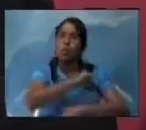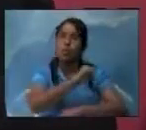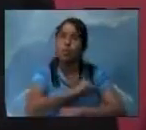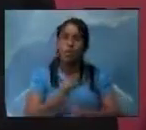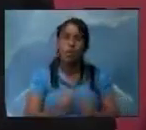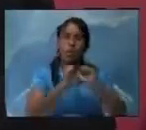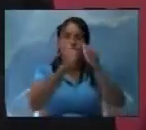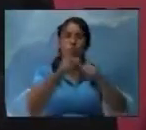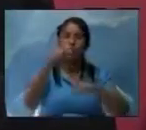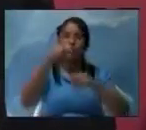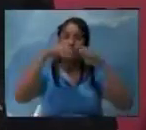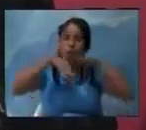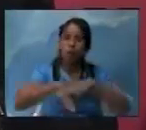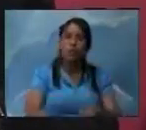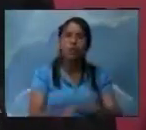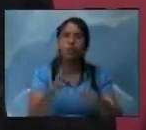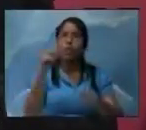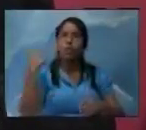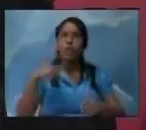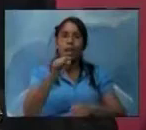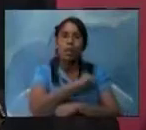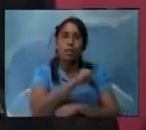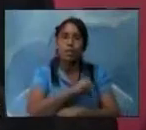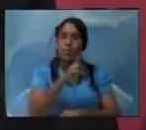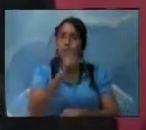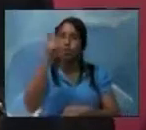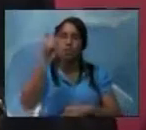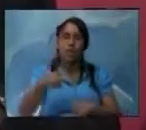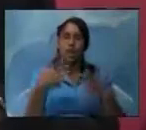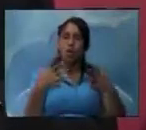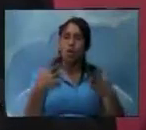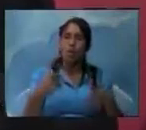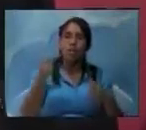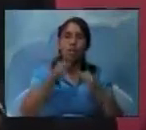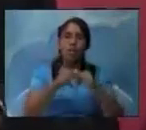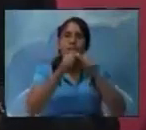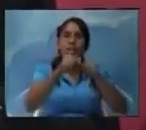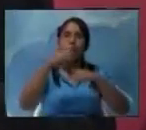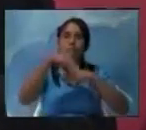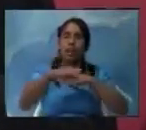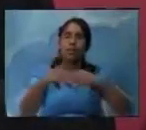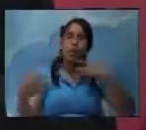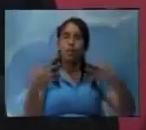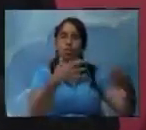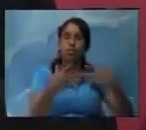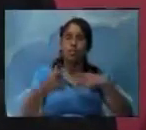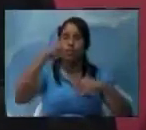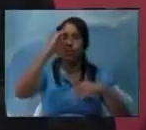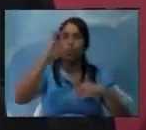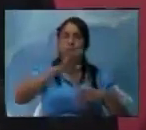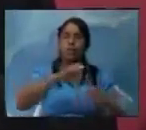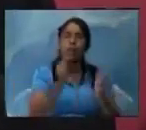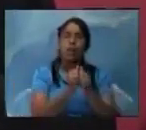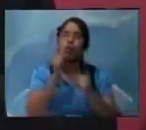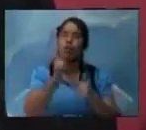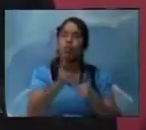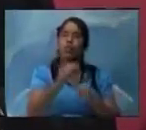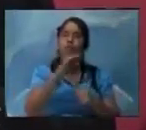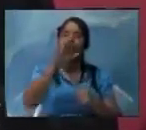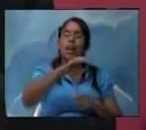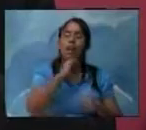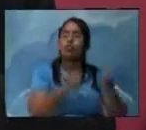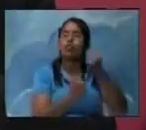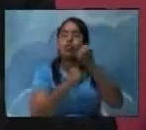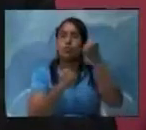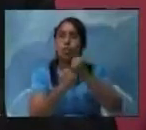y comenzó a hundirse. No tenga miedo, no sea cobarde, siga hacia adelante. luche, que Dios está contigo. Él es